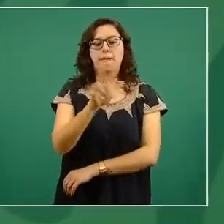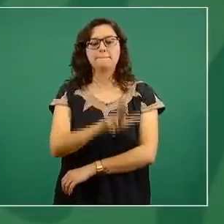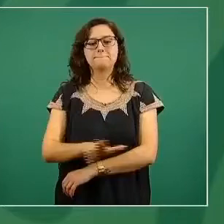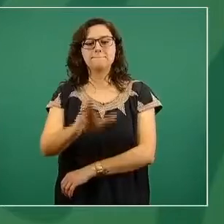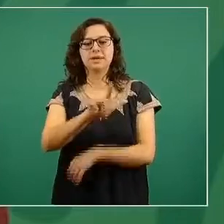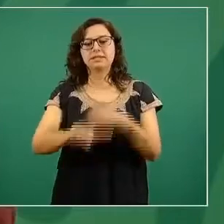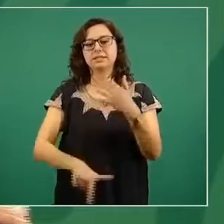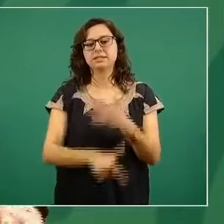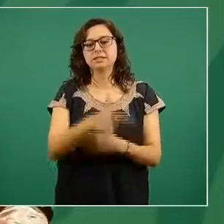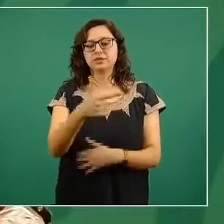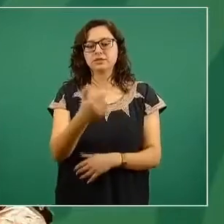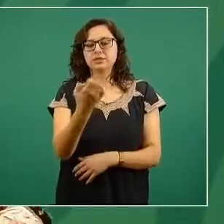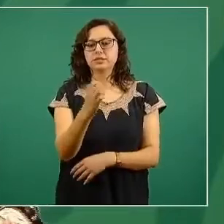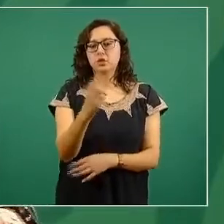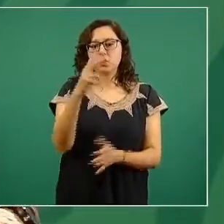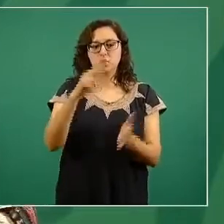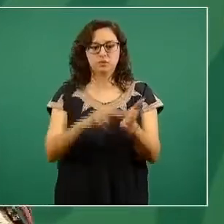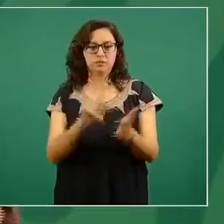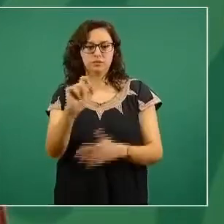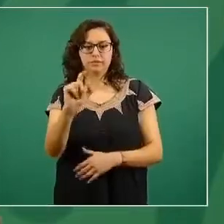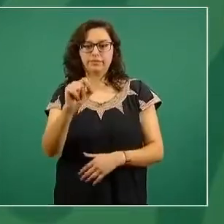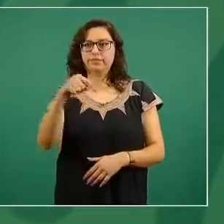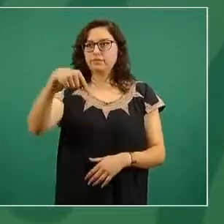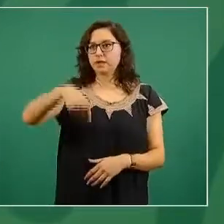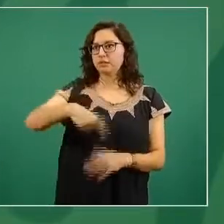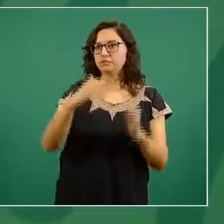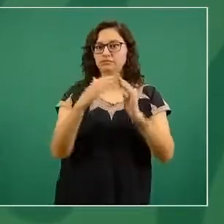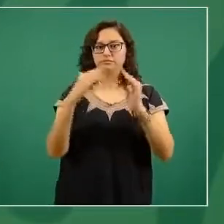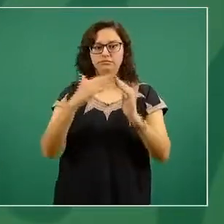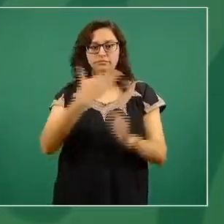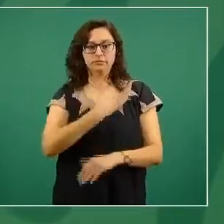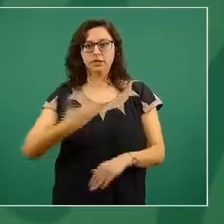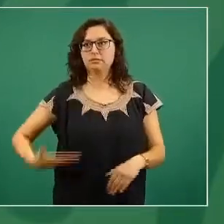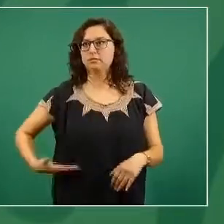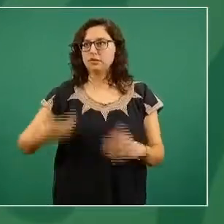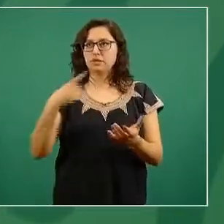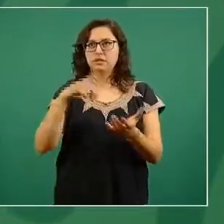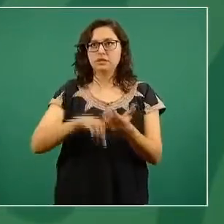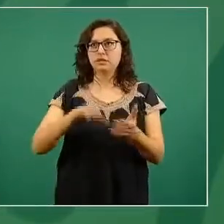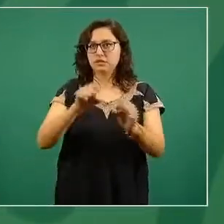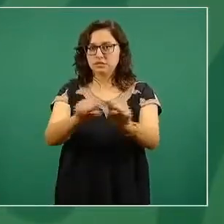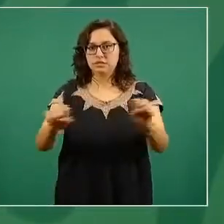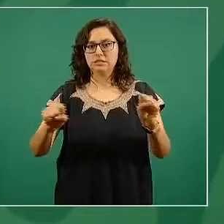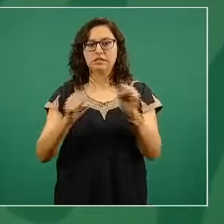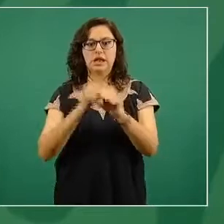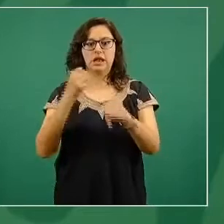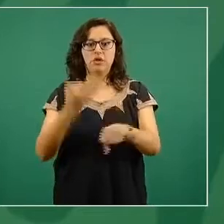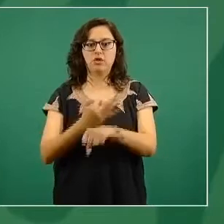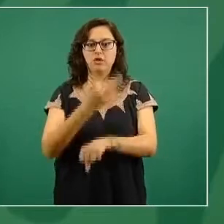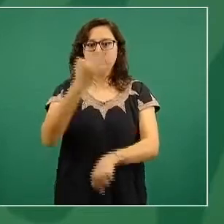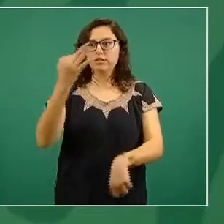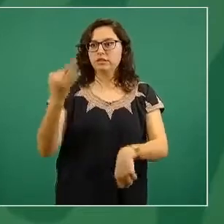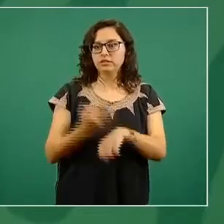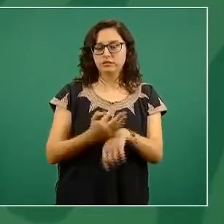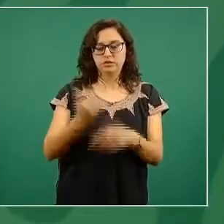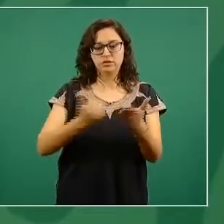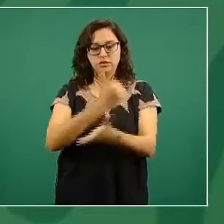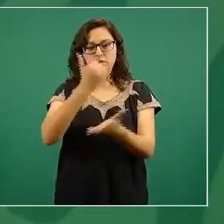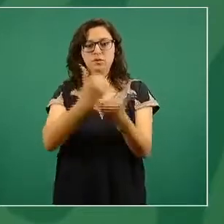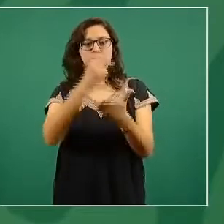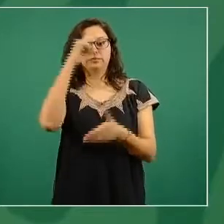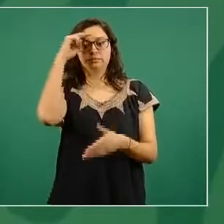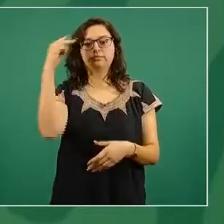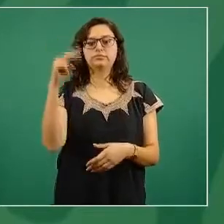2020. Estamos en el Palacio Nacional de México, en el Salón Tesorería, en la Ciudad de México. Vamos a iniciar la conferencia de prensa